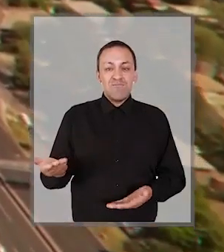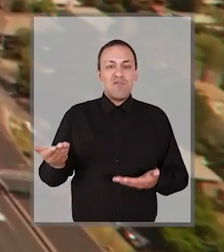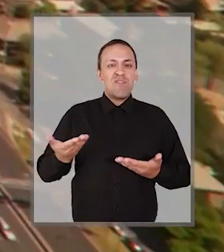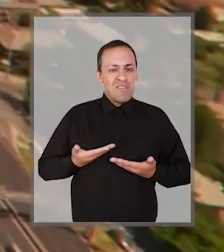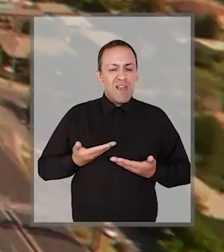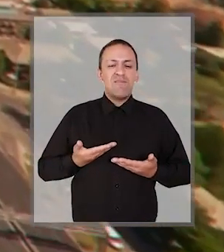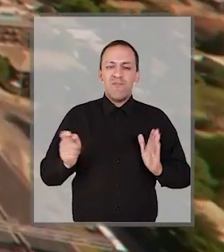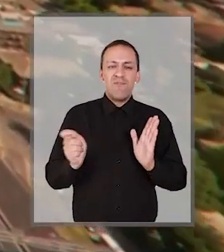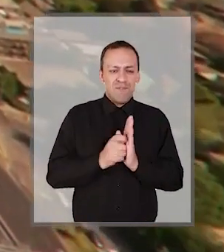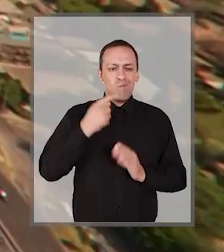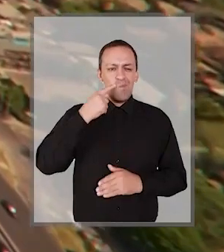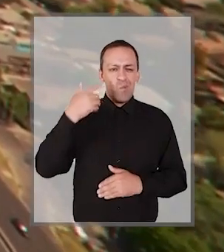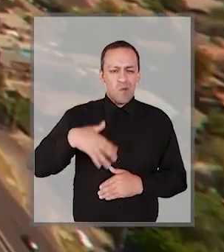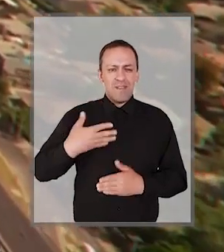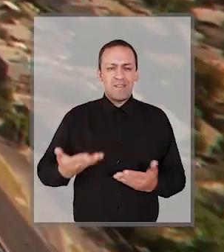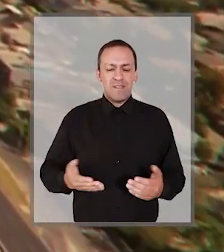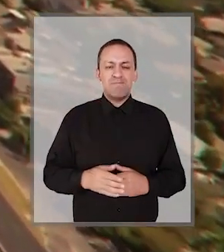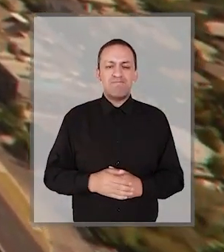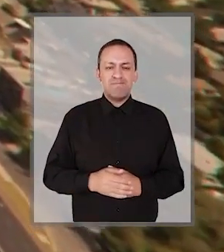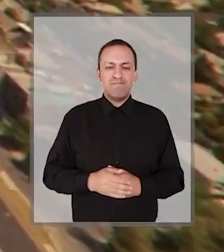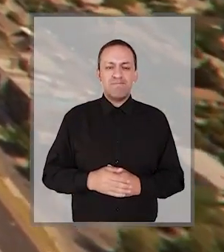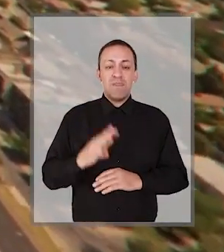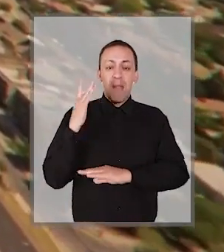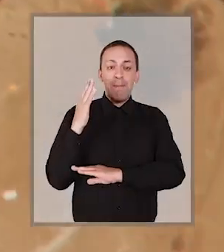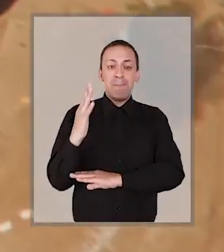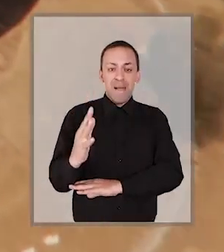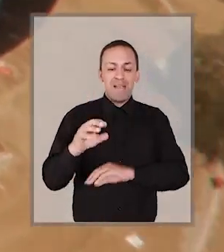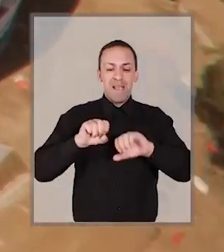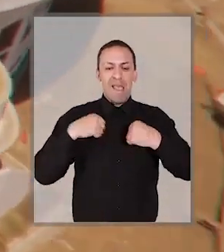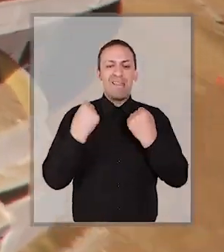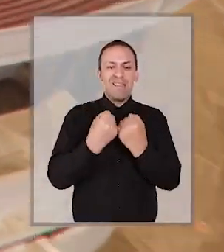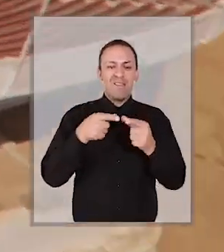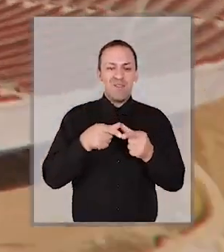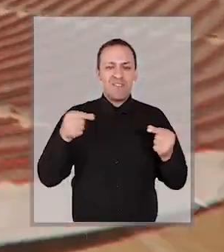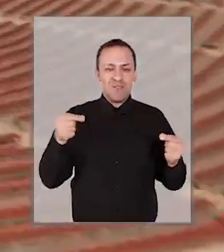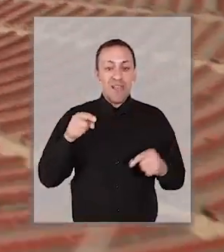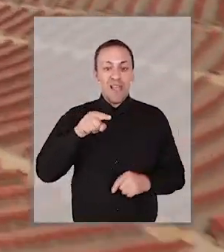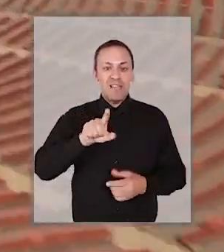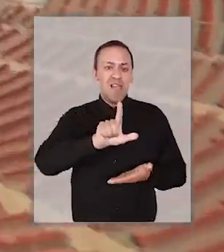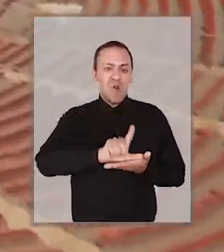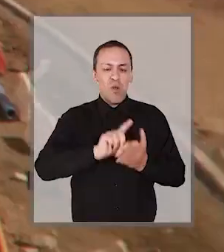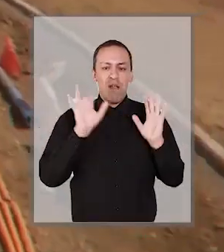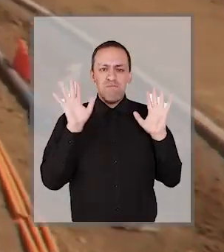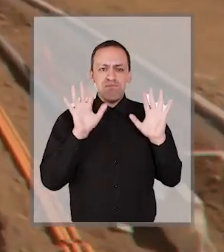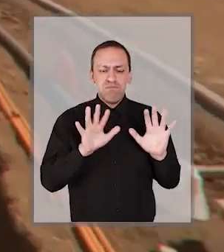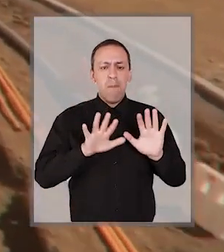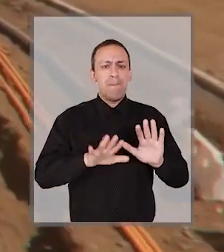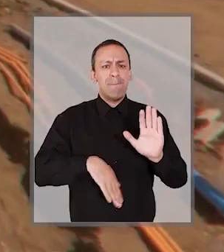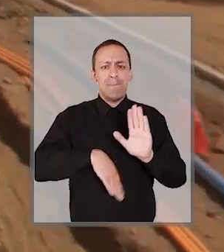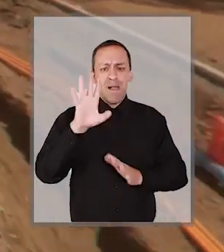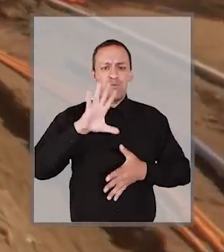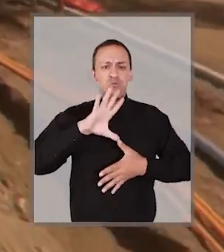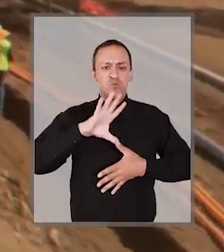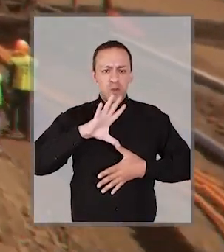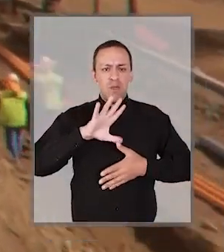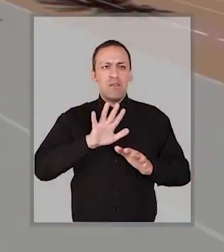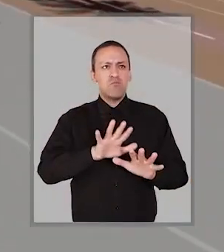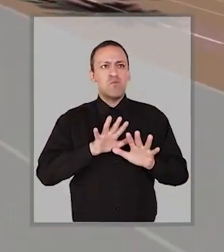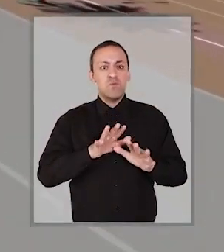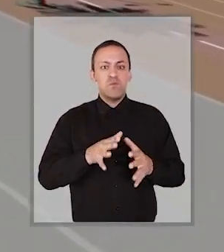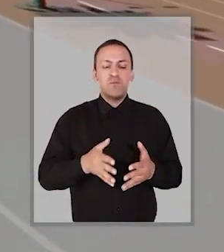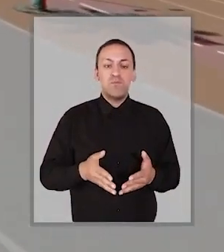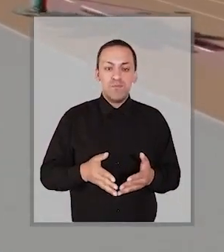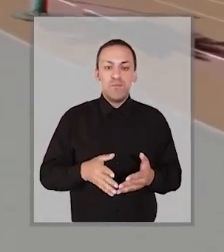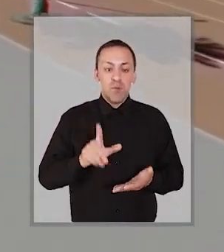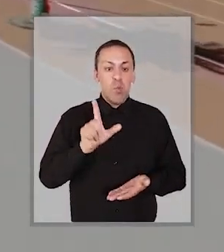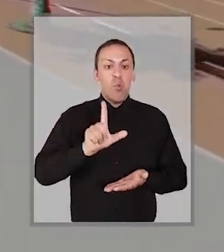Santiago 2023 nos dejará grandes legados. El Parque Deportivo Estadio Nacional será el parque urbano y deportivo más grande